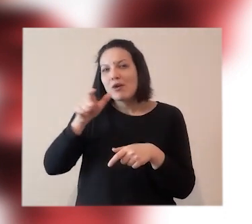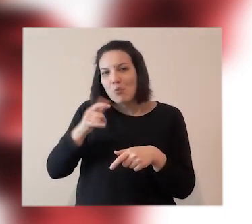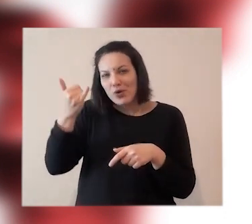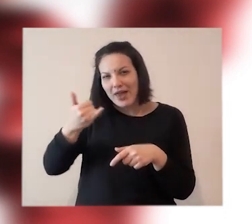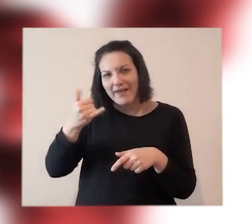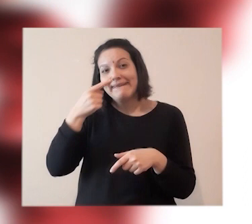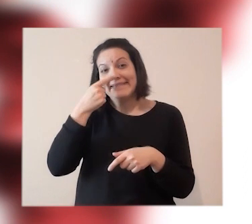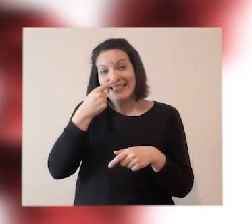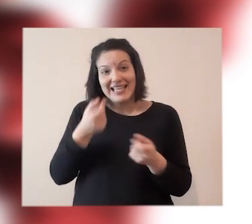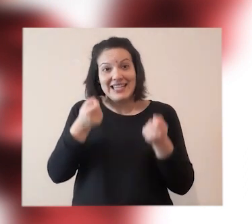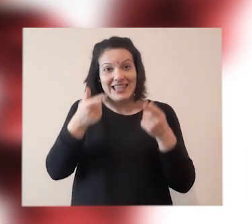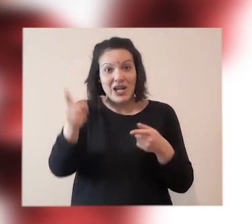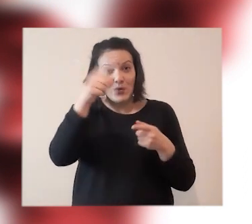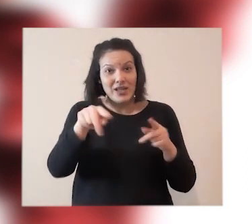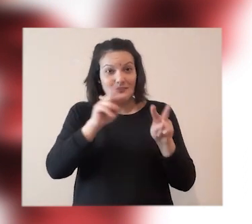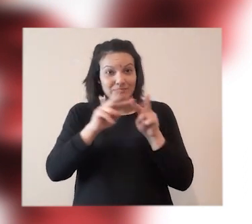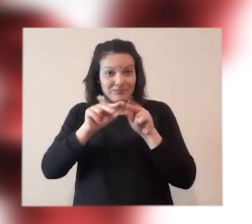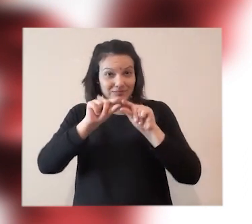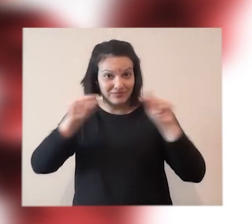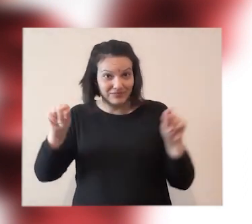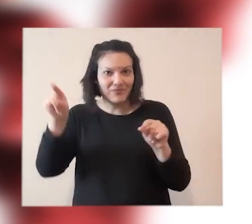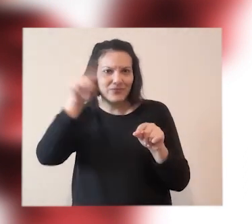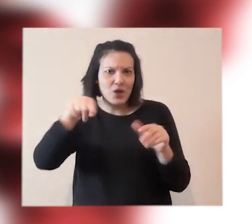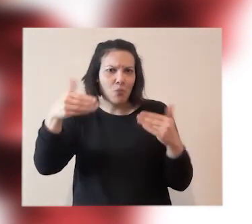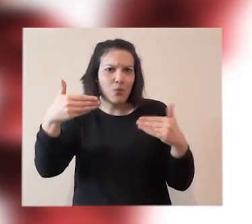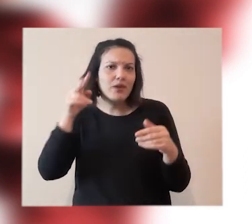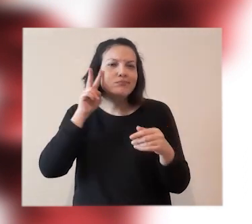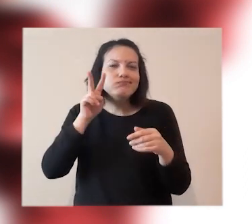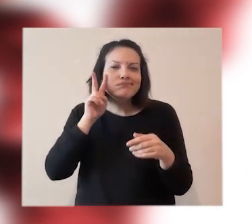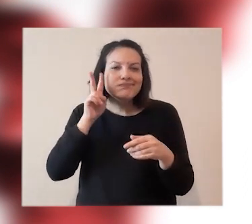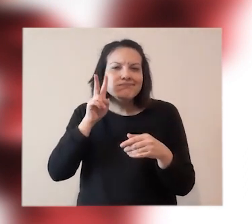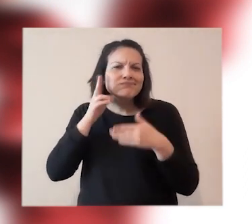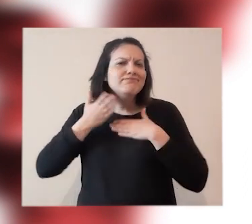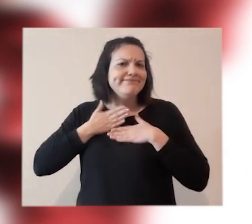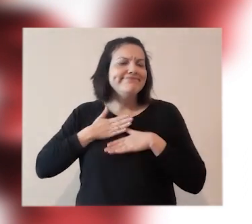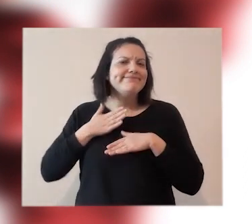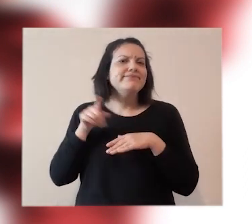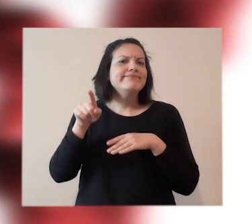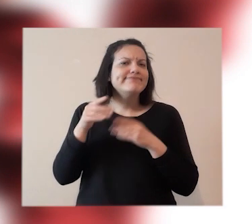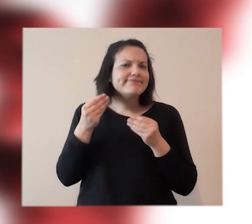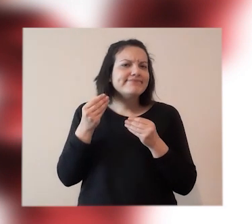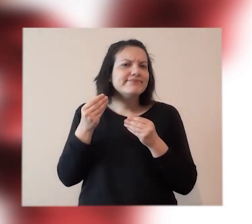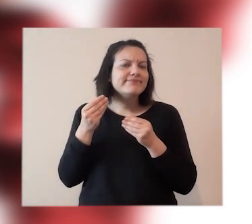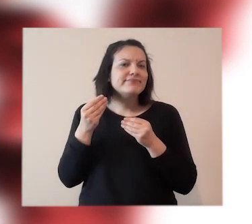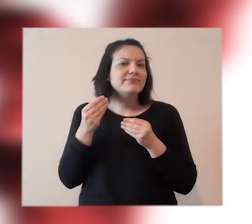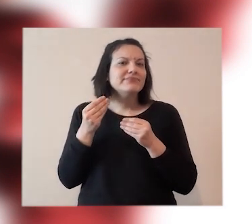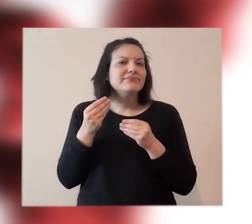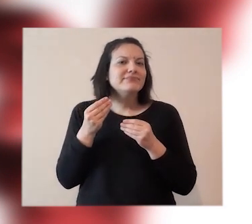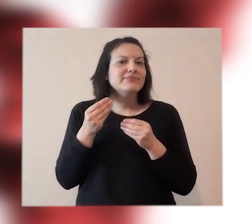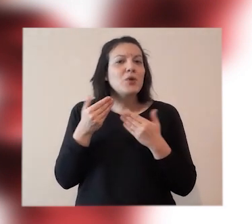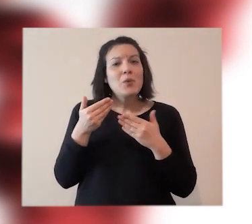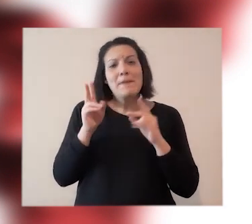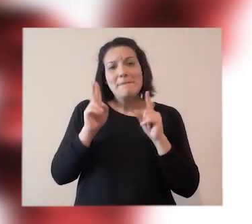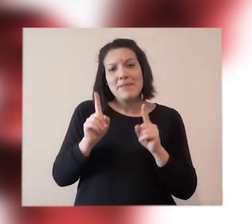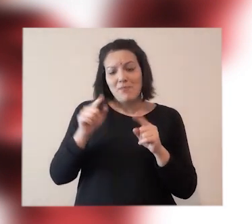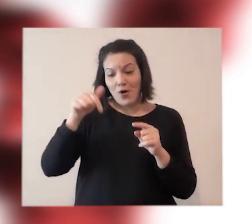links para que los puedan mirar tranquilos. Básicamente son muchas de las cosas que por ahí estuvimos